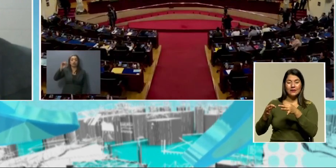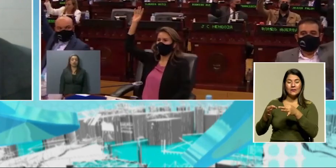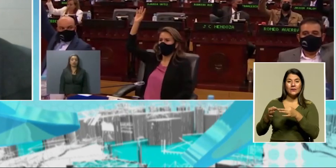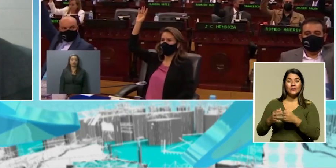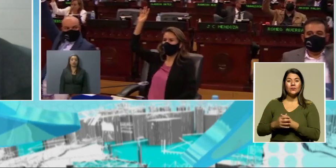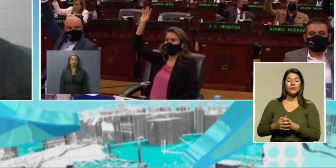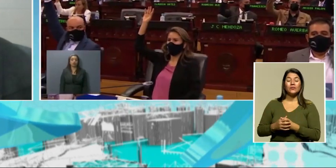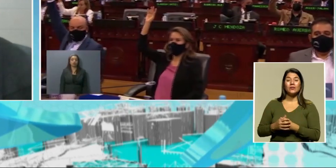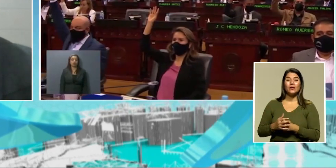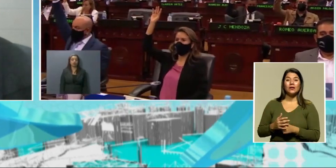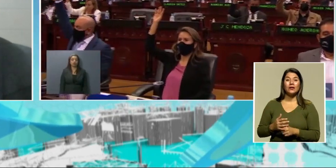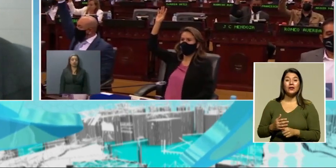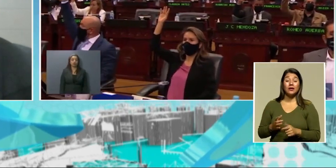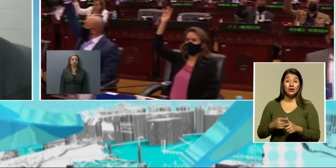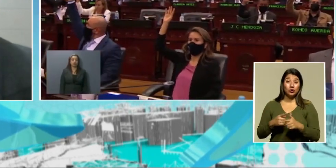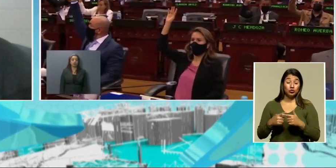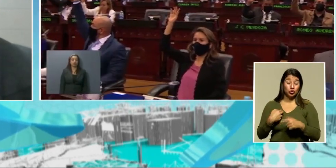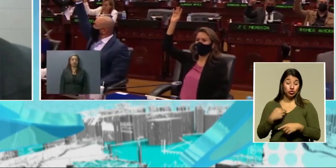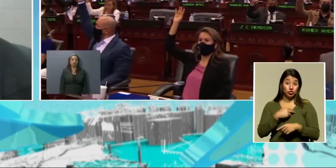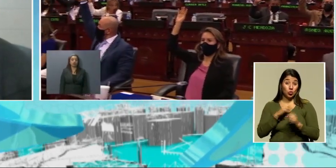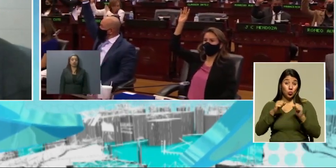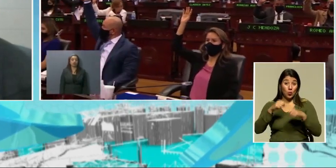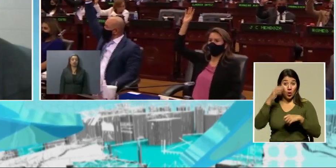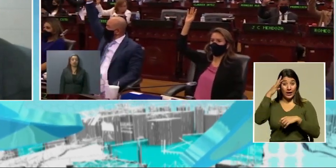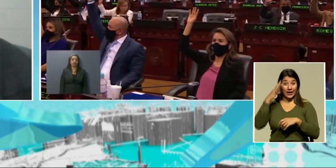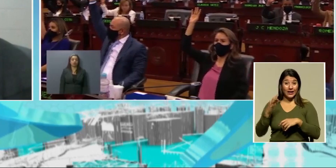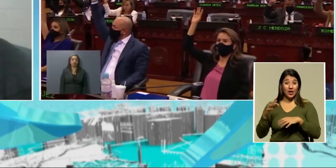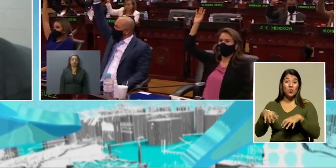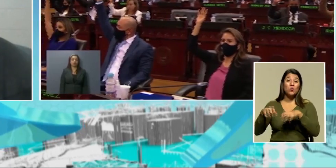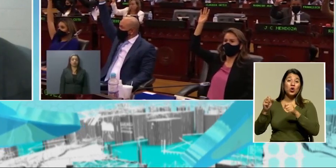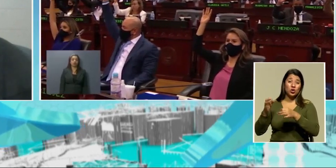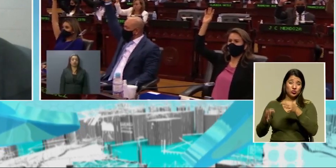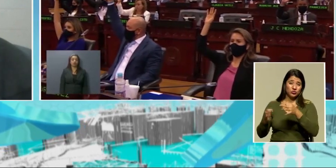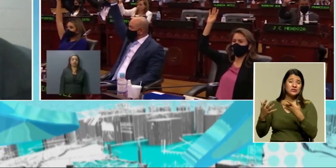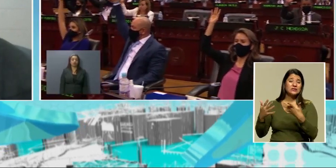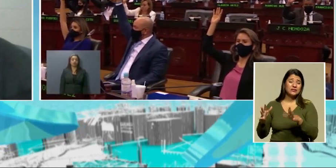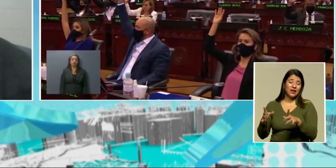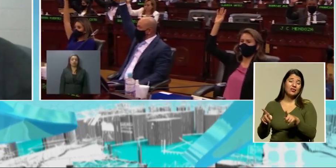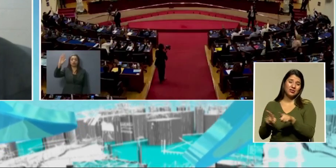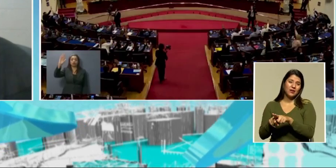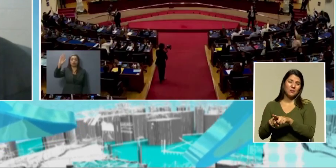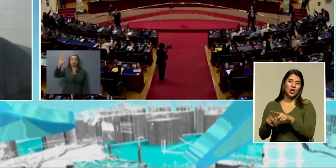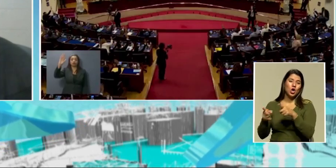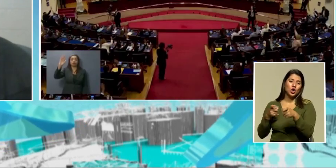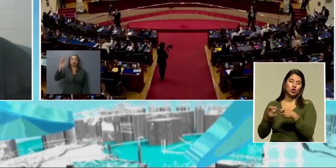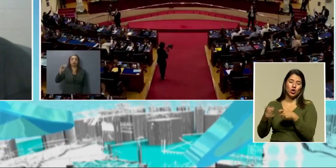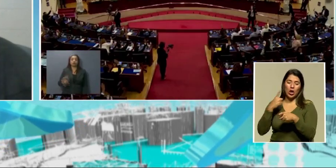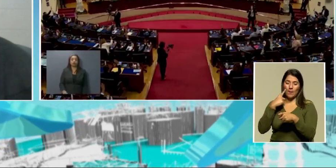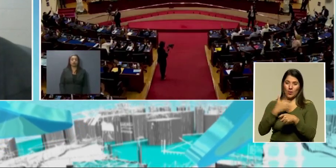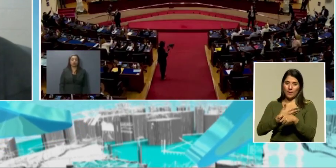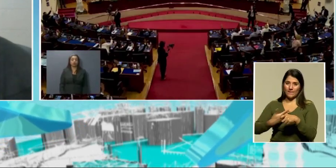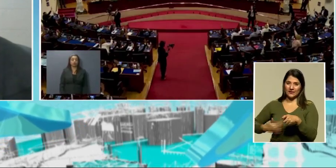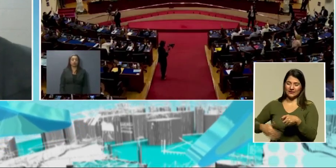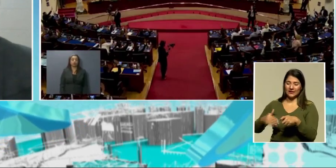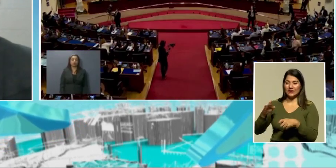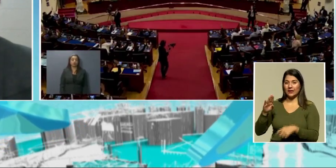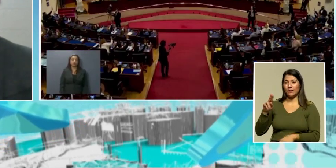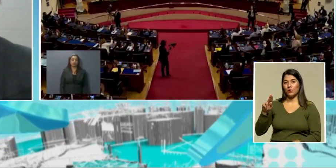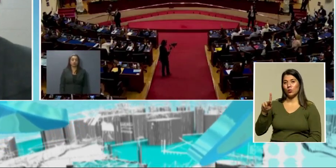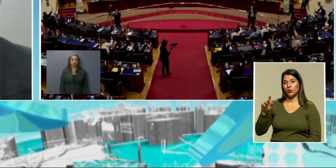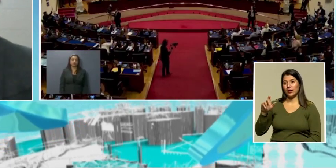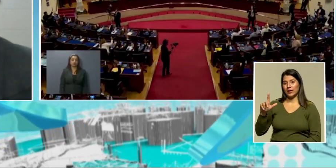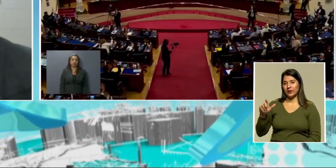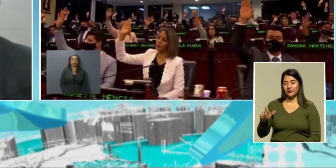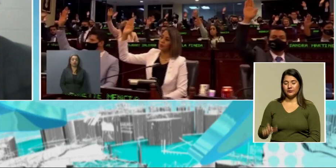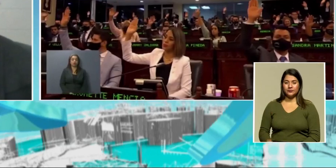por lo tanto podemos considerar que el órgano judicial ya está también cooptado por el proyecto